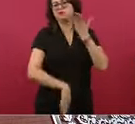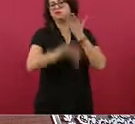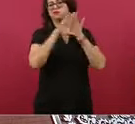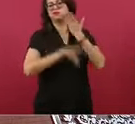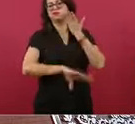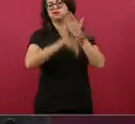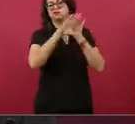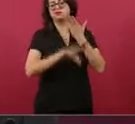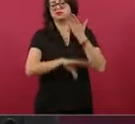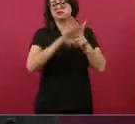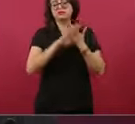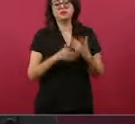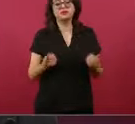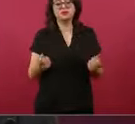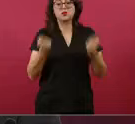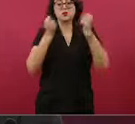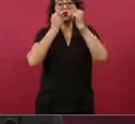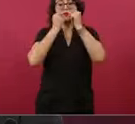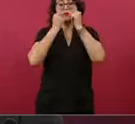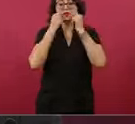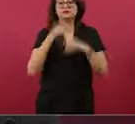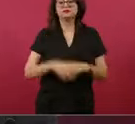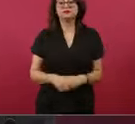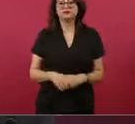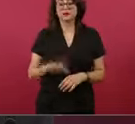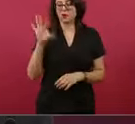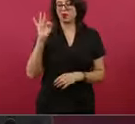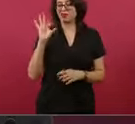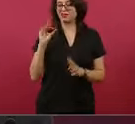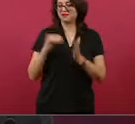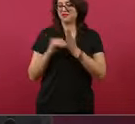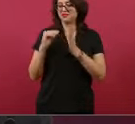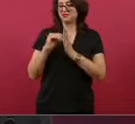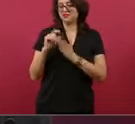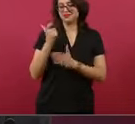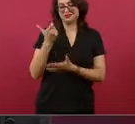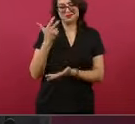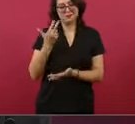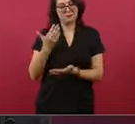Y ahora con lo de los hospitales también vamos a ahorrar.